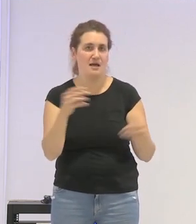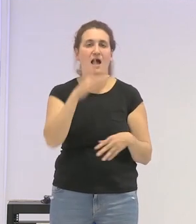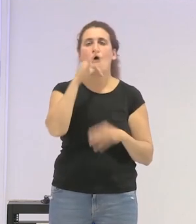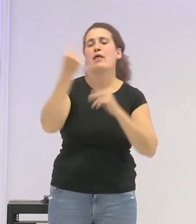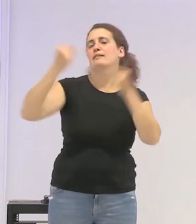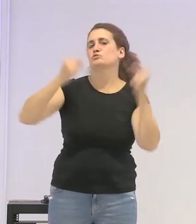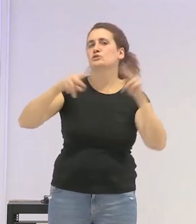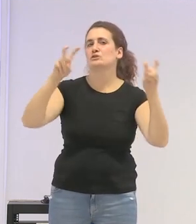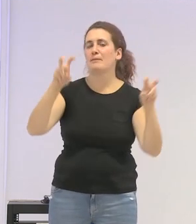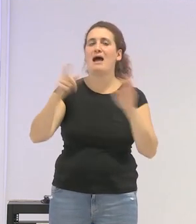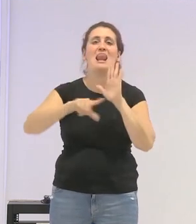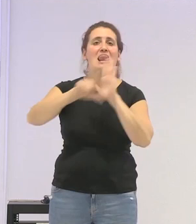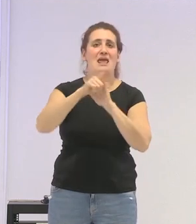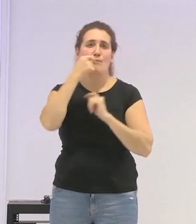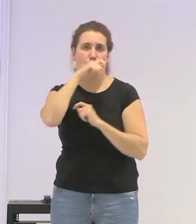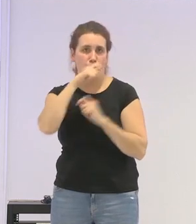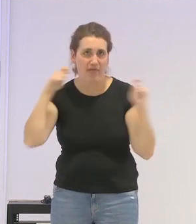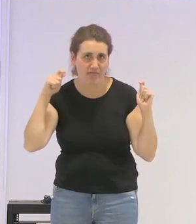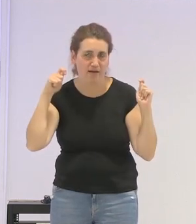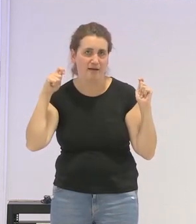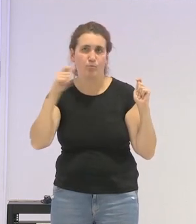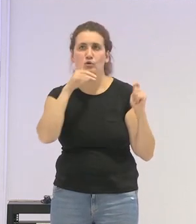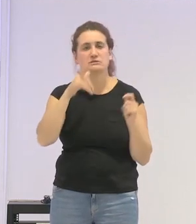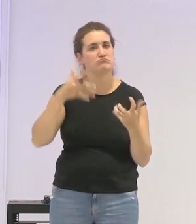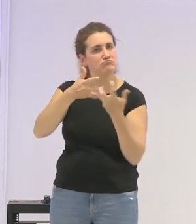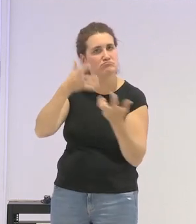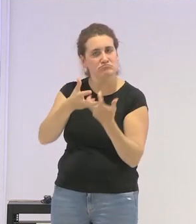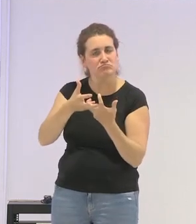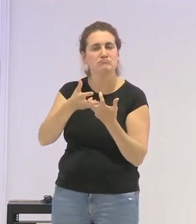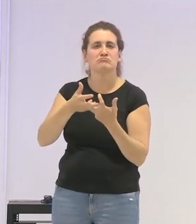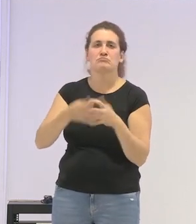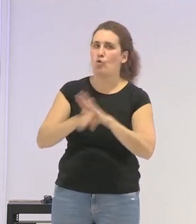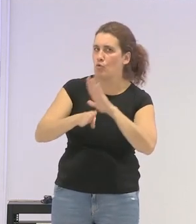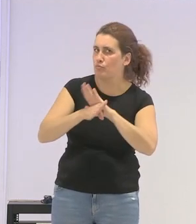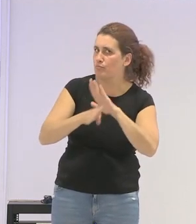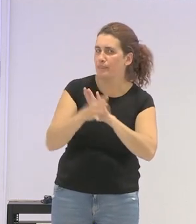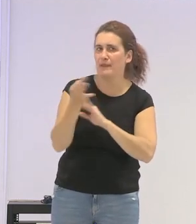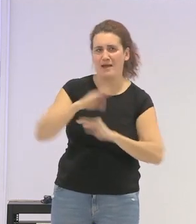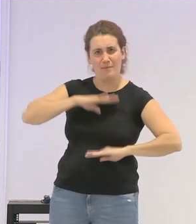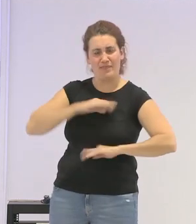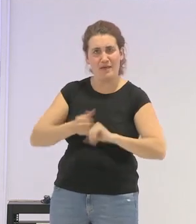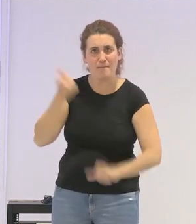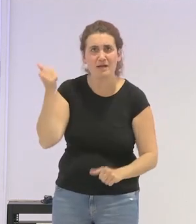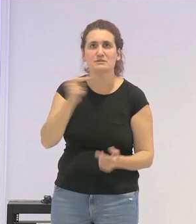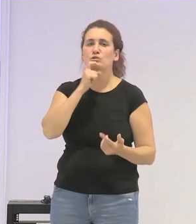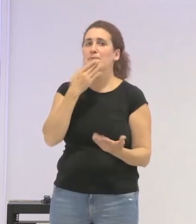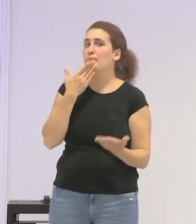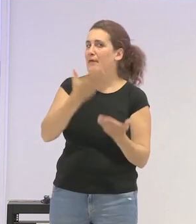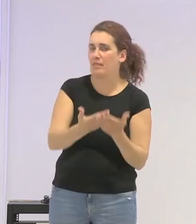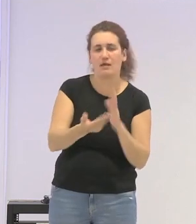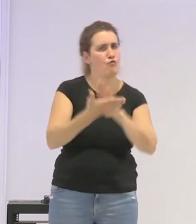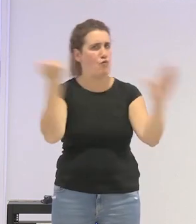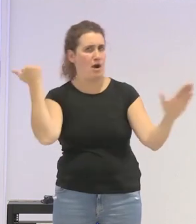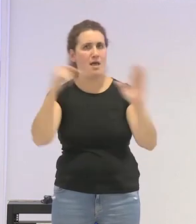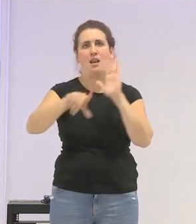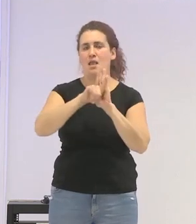Bueno, pues para poder seguir luchando y luchando con más capacidad, tenemos que pedir, pues, que se derogue la ley Mordaza,